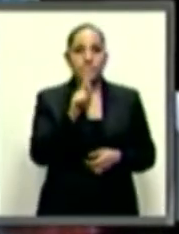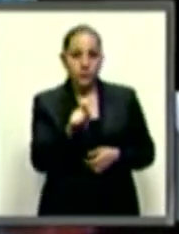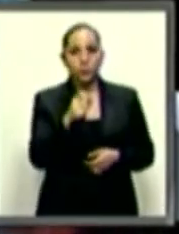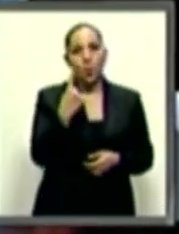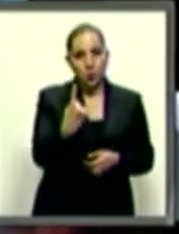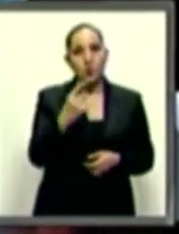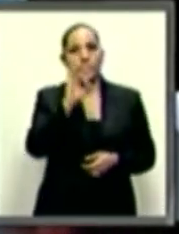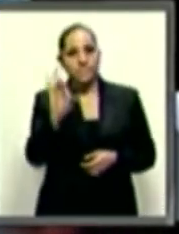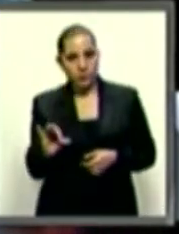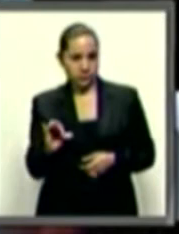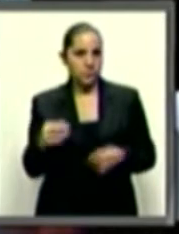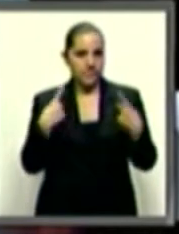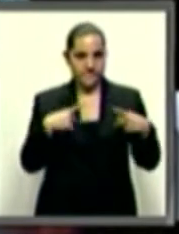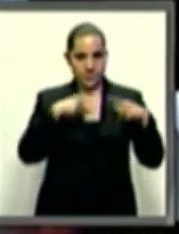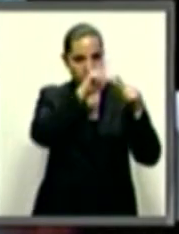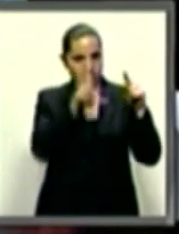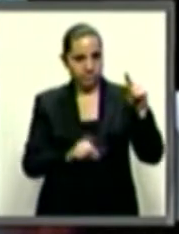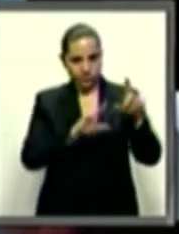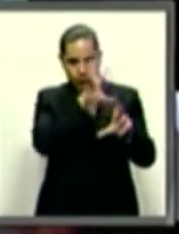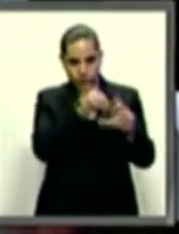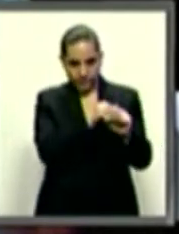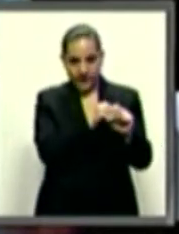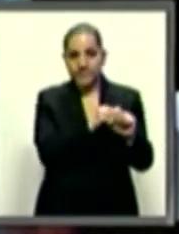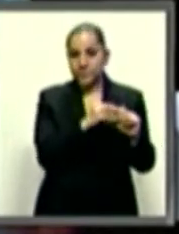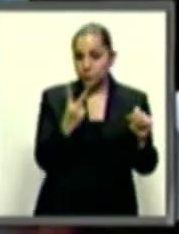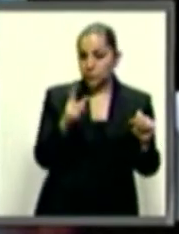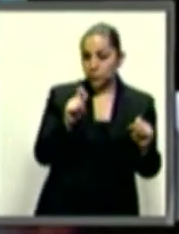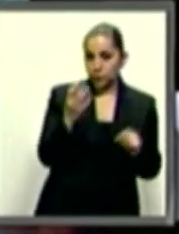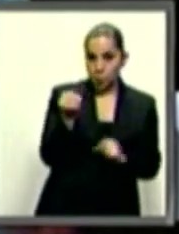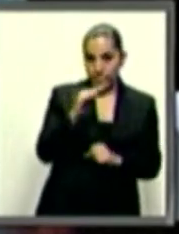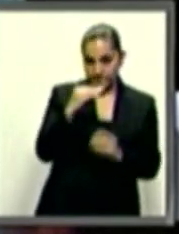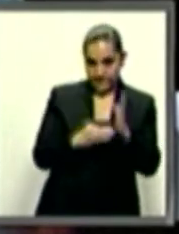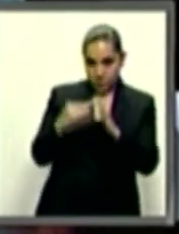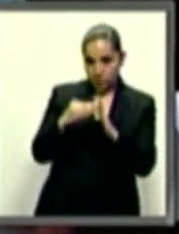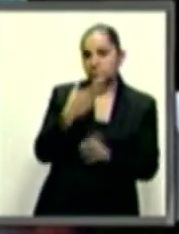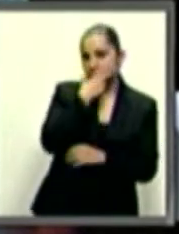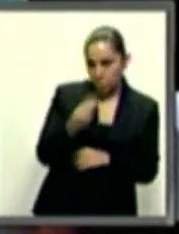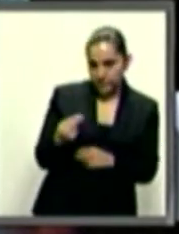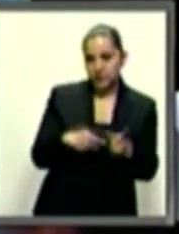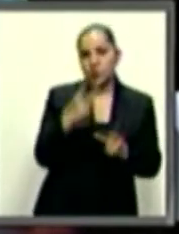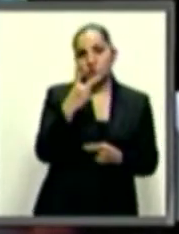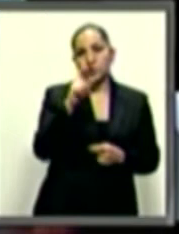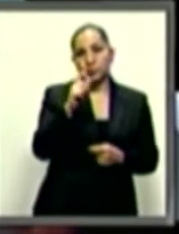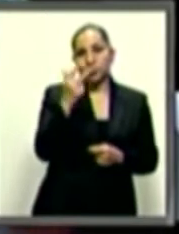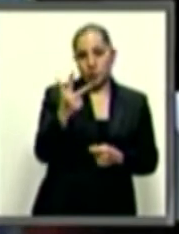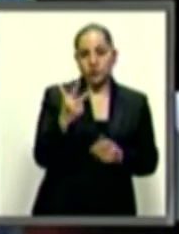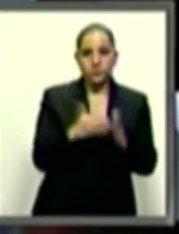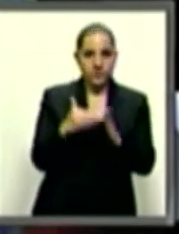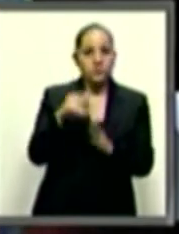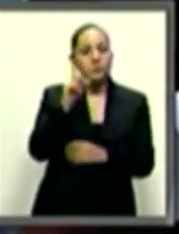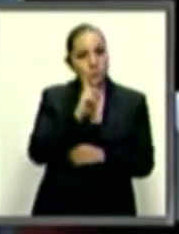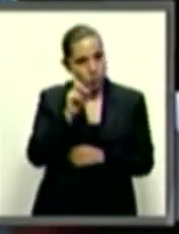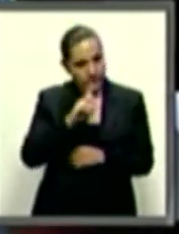5.1% de la población. De estas, 2.9 millones son hombres y 2.8 mujeres.